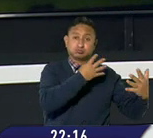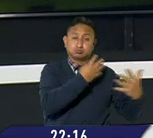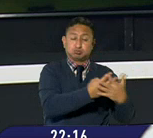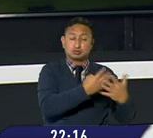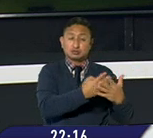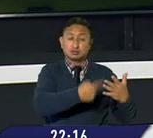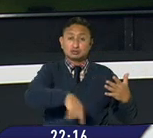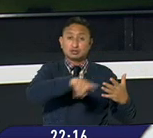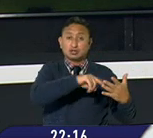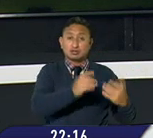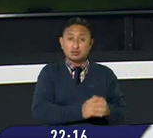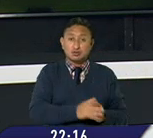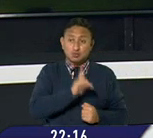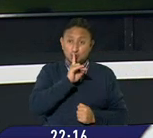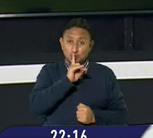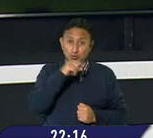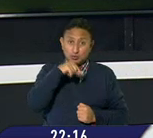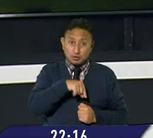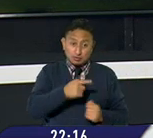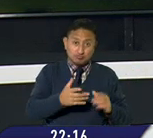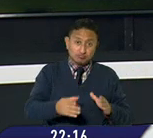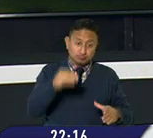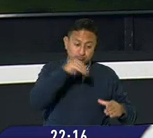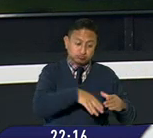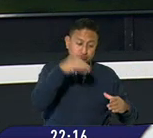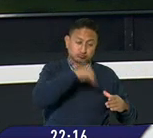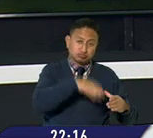la sustancia entre cajas de banano.